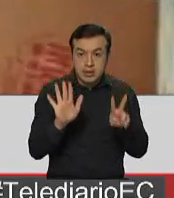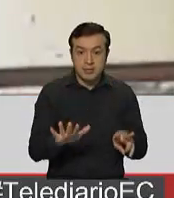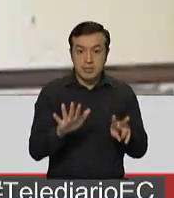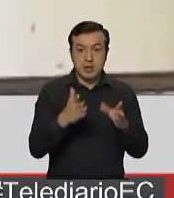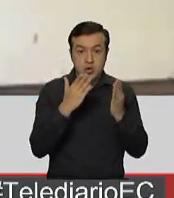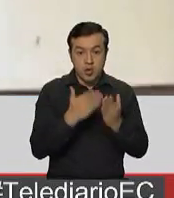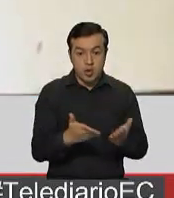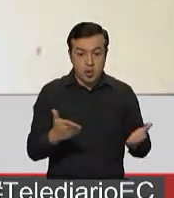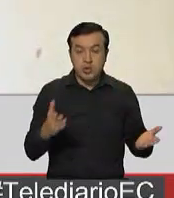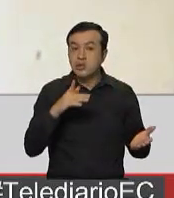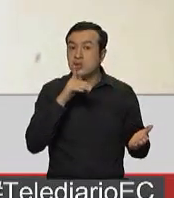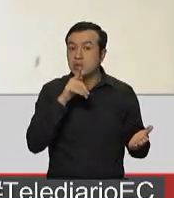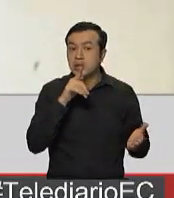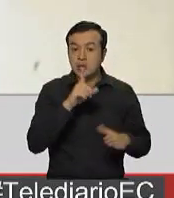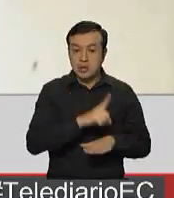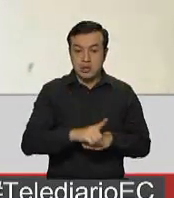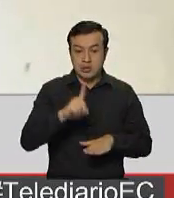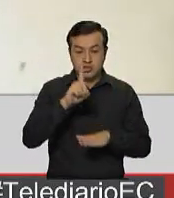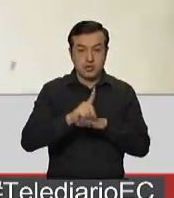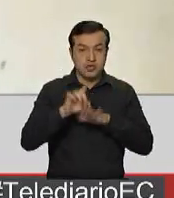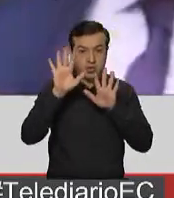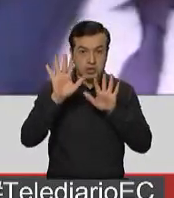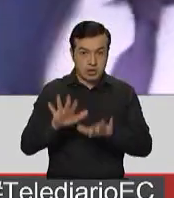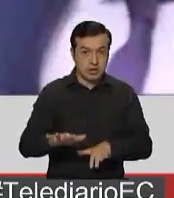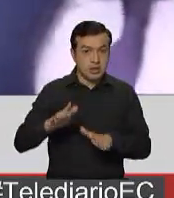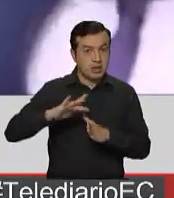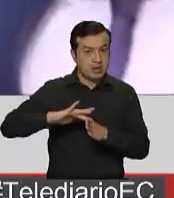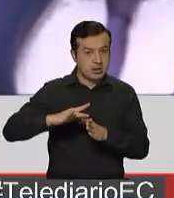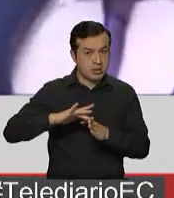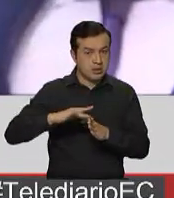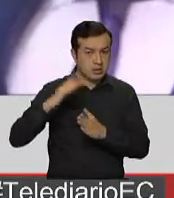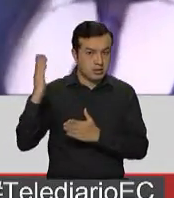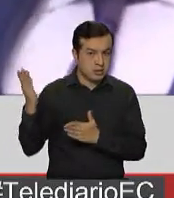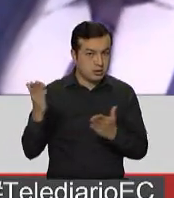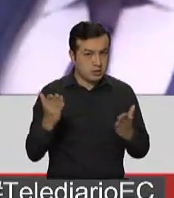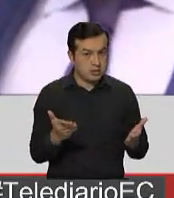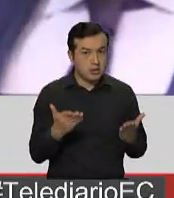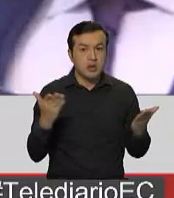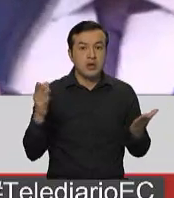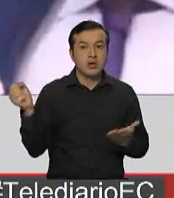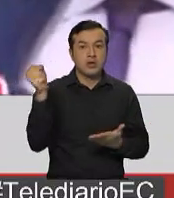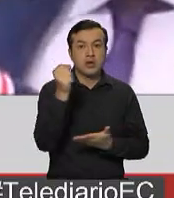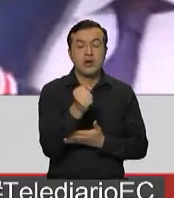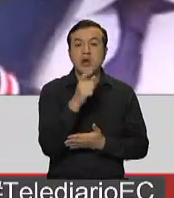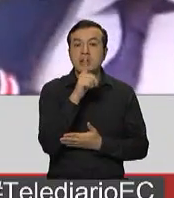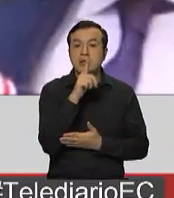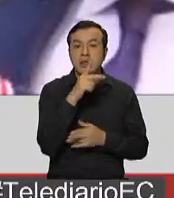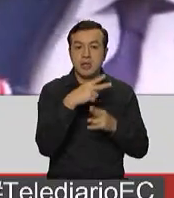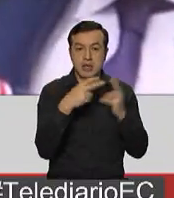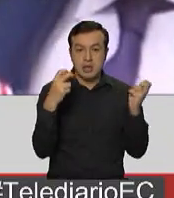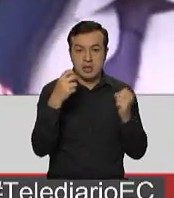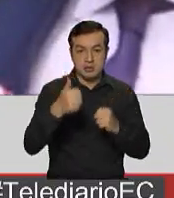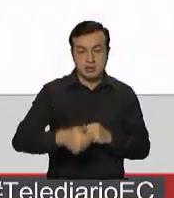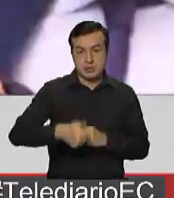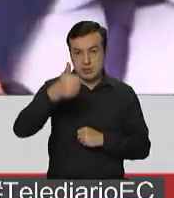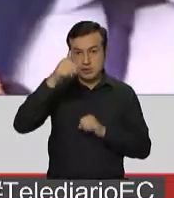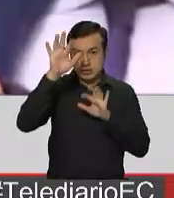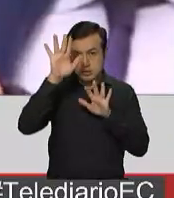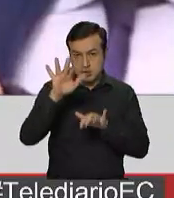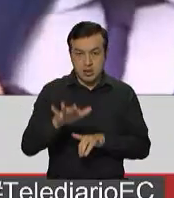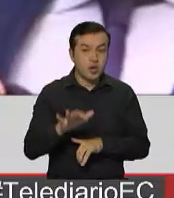humanitaria por parte de la Dirección Nacional de Gestión de Riesgos. En este caso, se recibió la comparecencia de la ex titular de esta